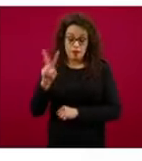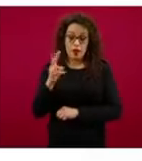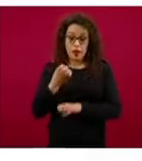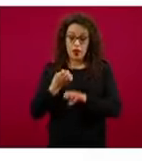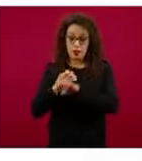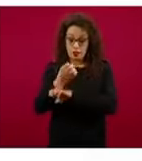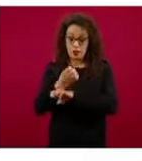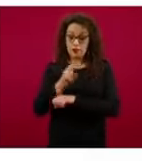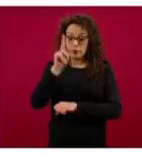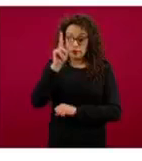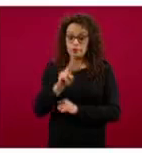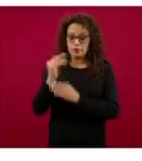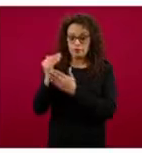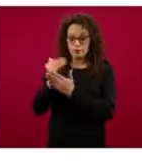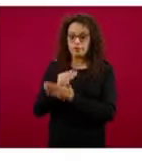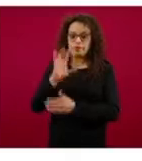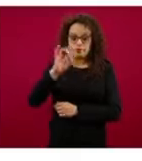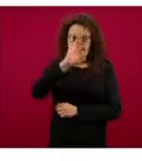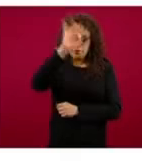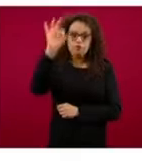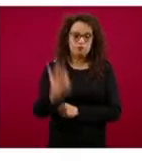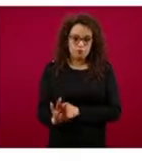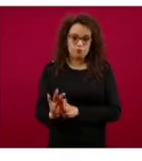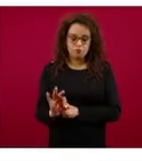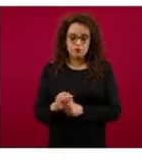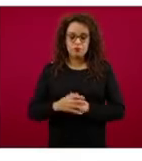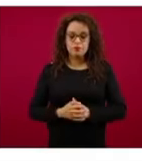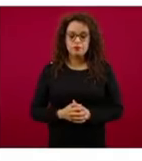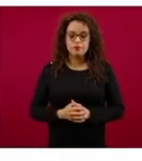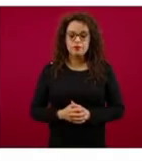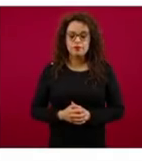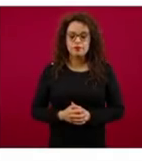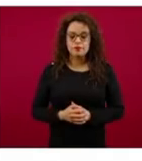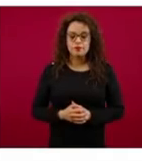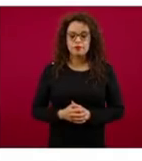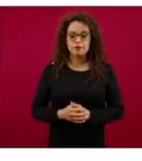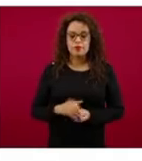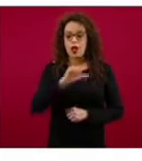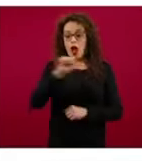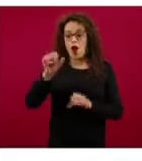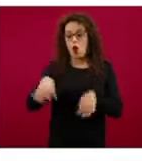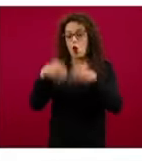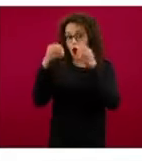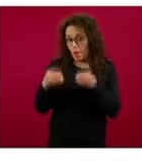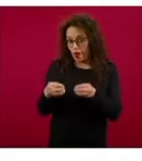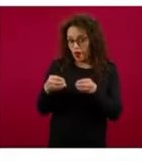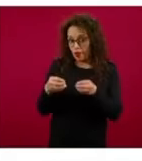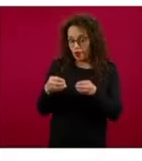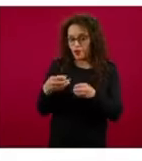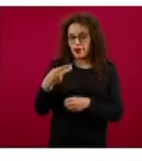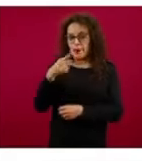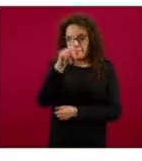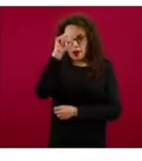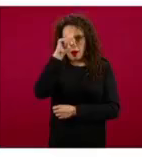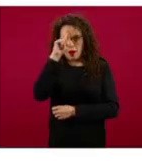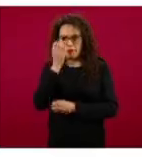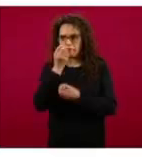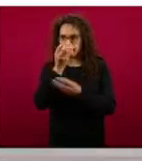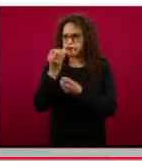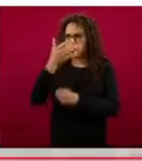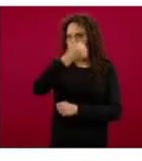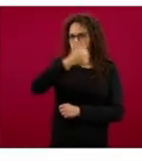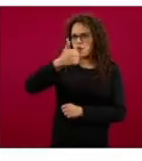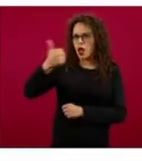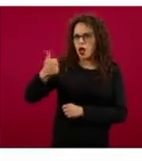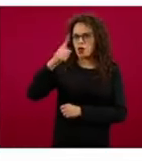debajo de 30%. De ocupación. Y lo que hemos sugerido y platicado con cada una de las entidades después de